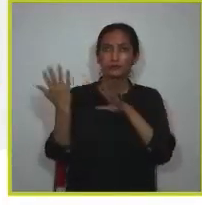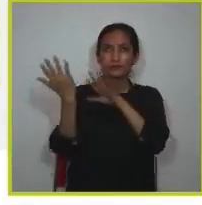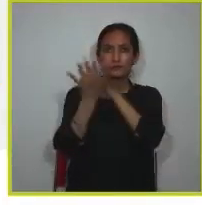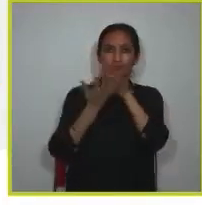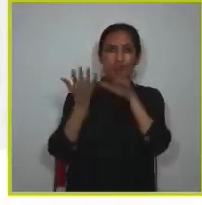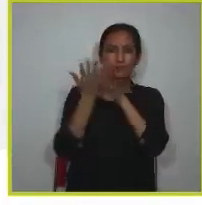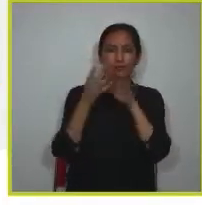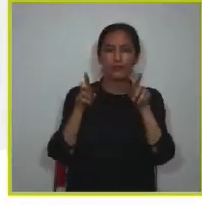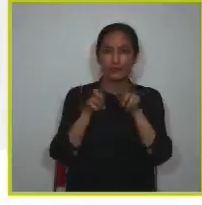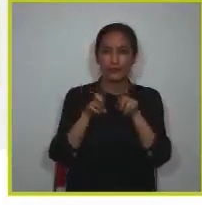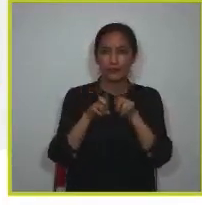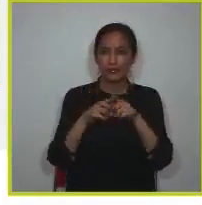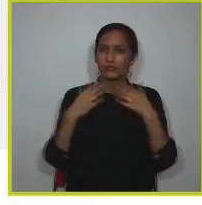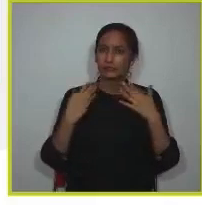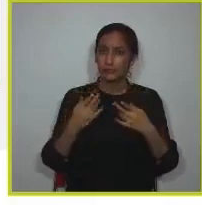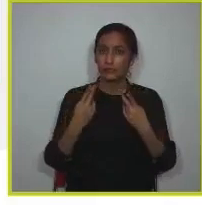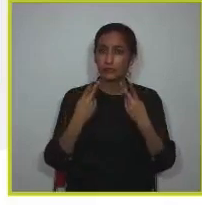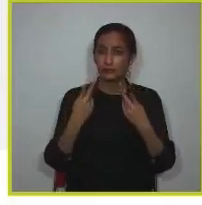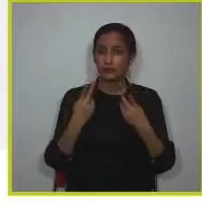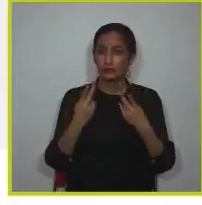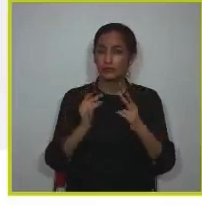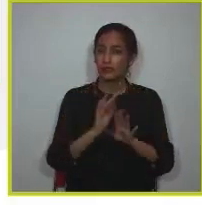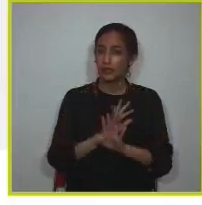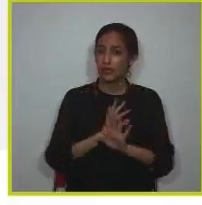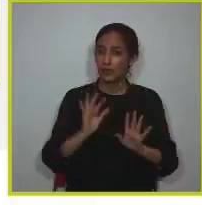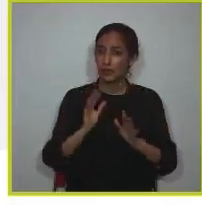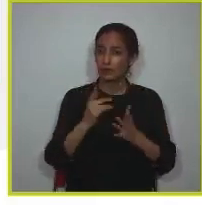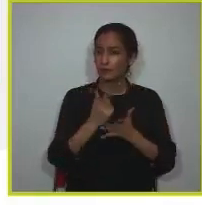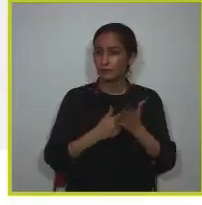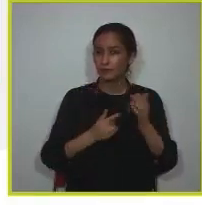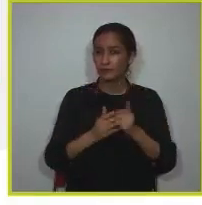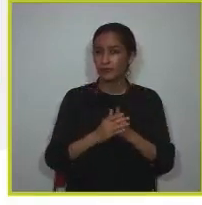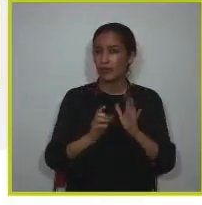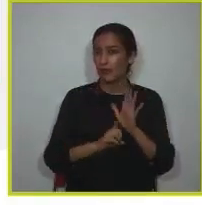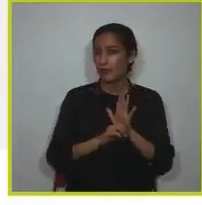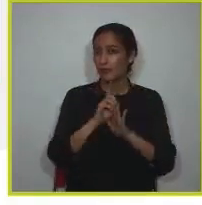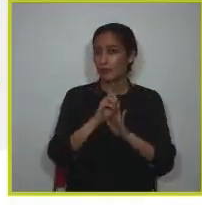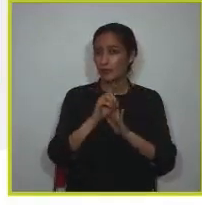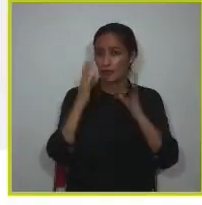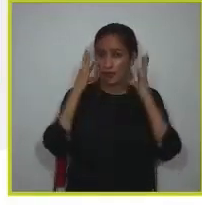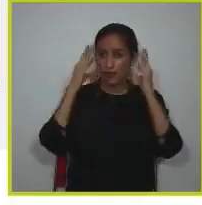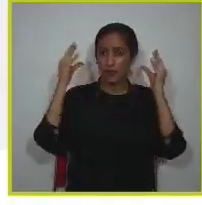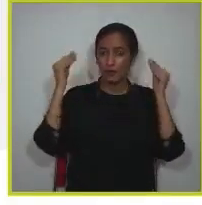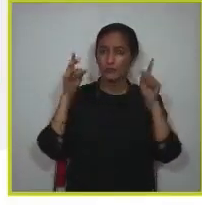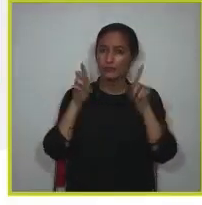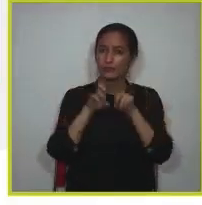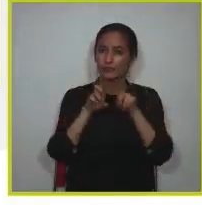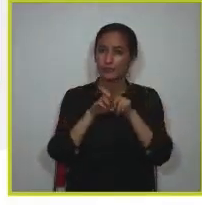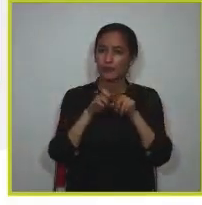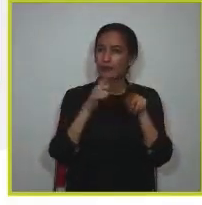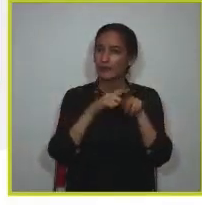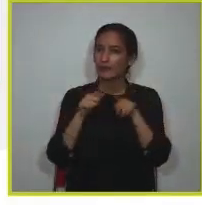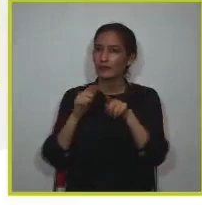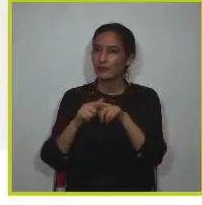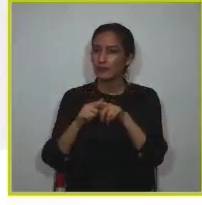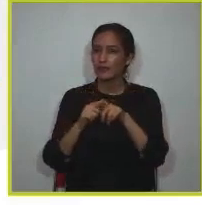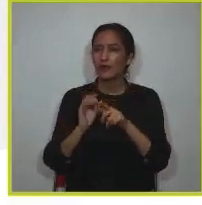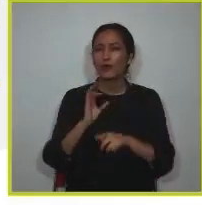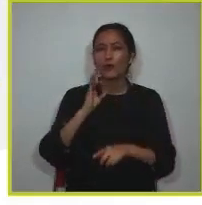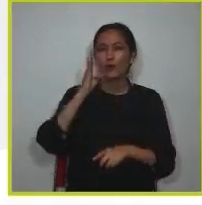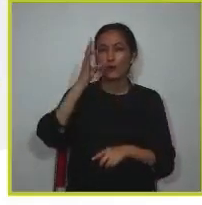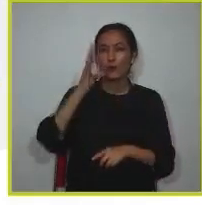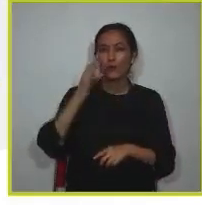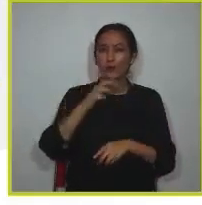procesos que están orientados no solamente a desarrollar capacidades sino fundamentalmente a su futura